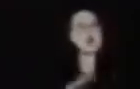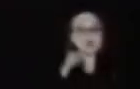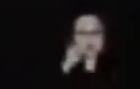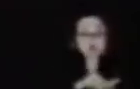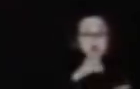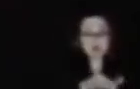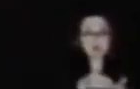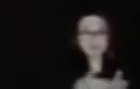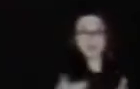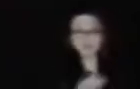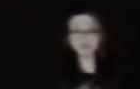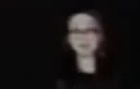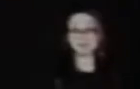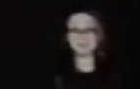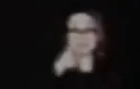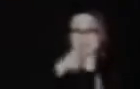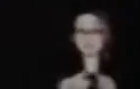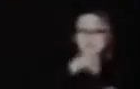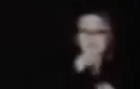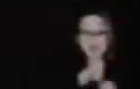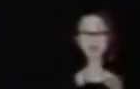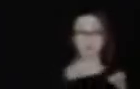estando en funciones.